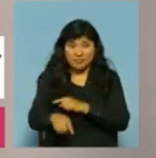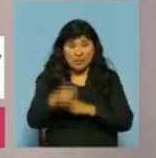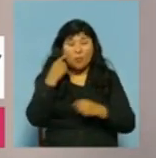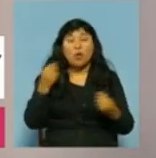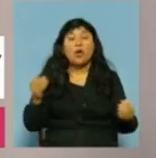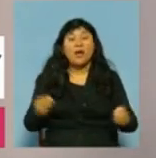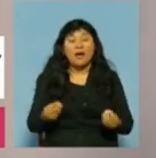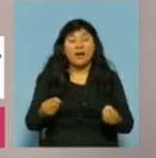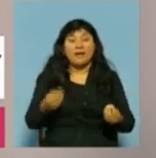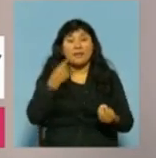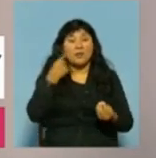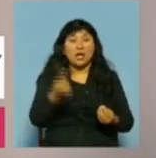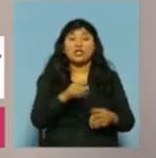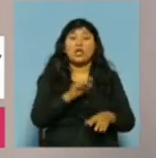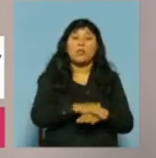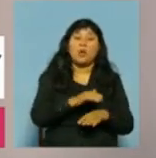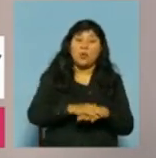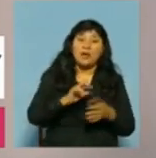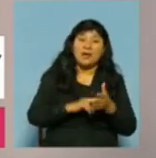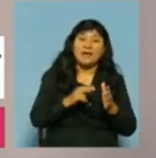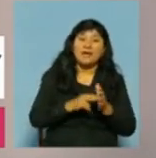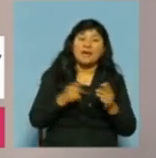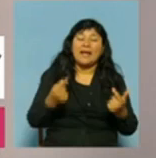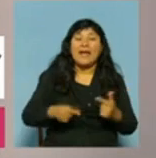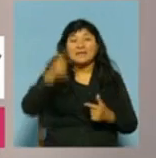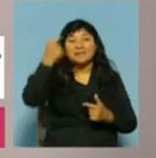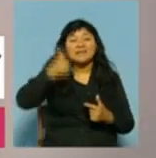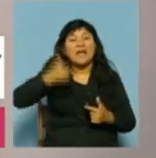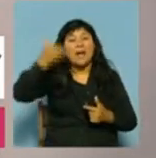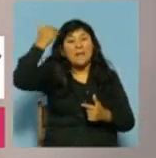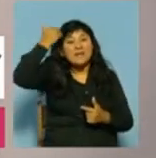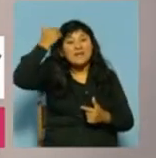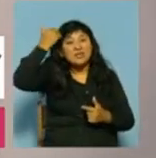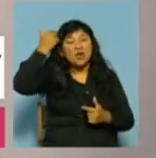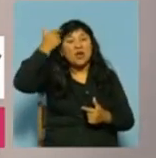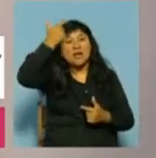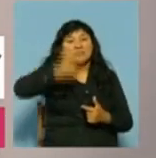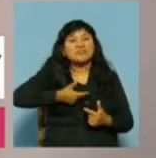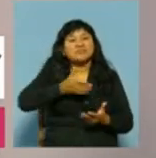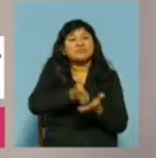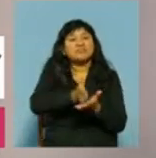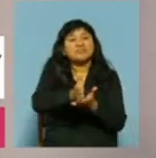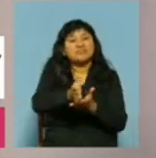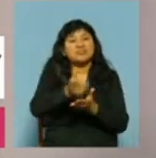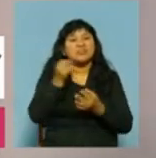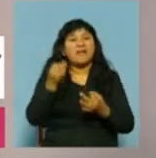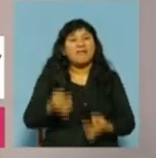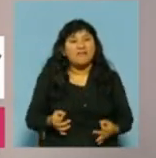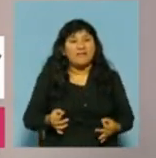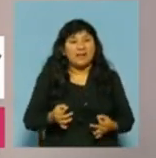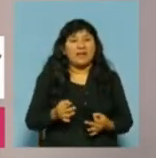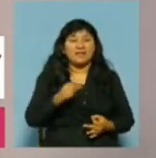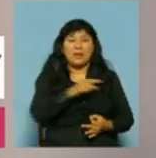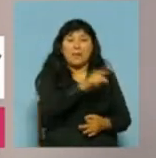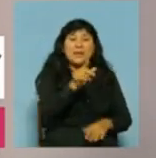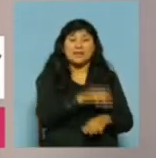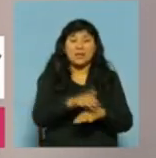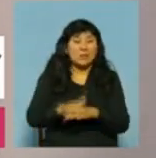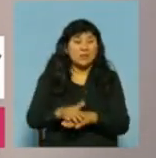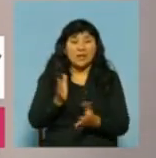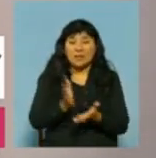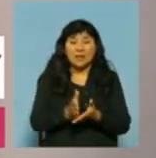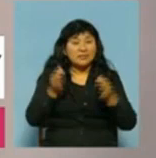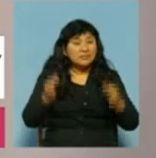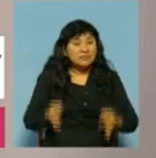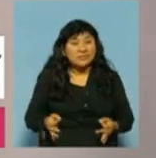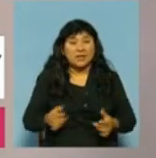un fracaso de naturaleza moral tiene que ver con los principios de la clase dirigente una clase dirigente y responsable que